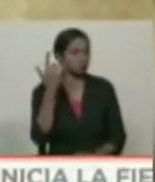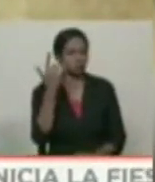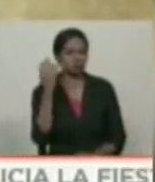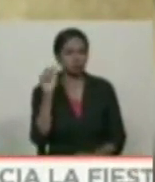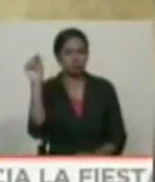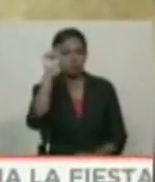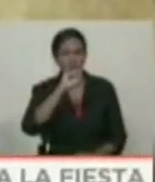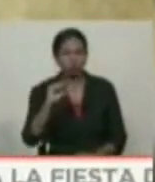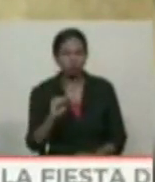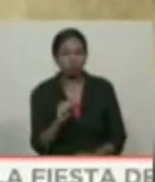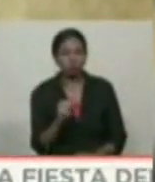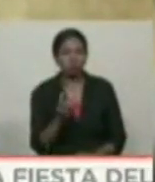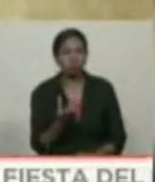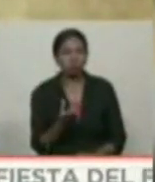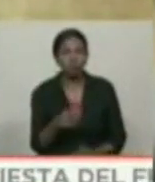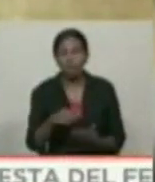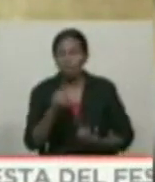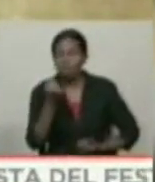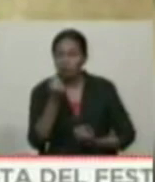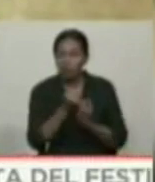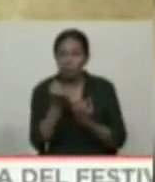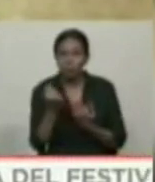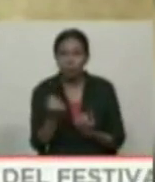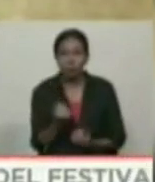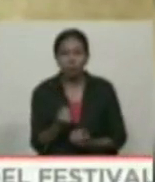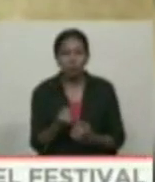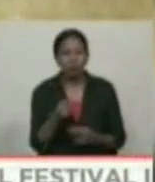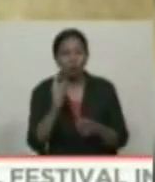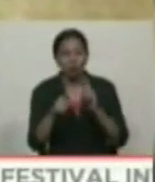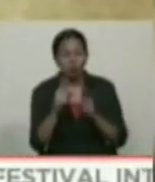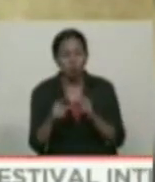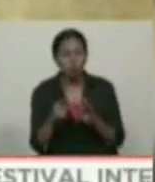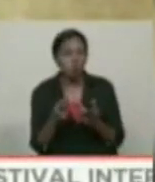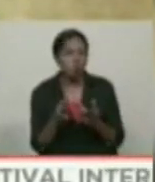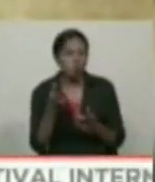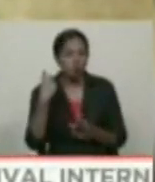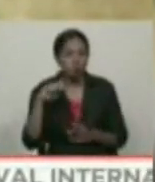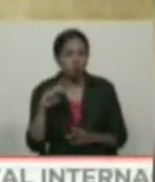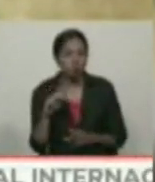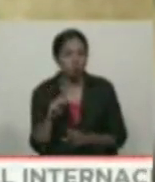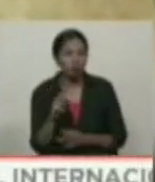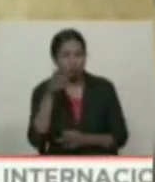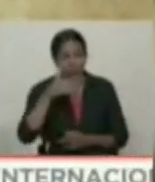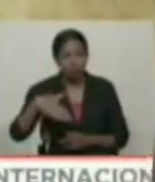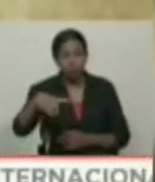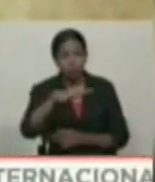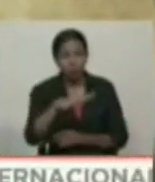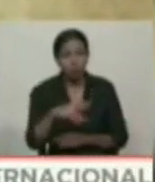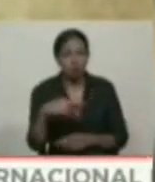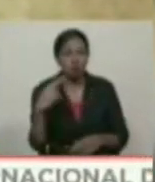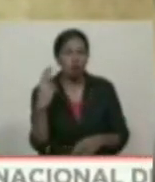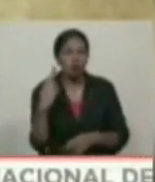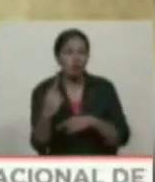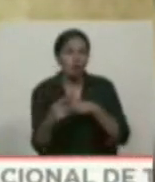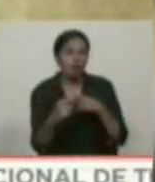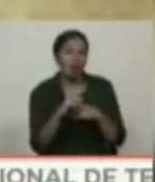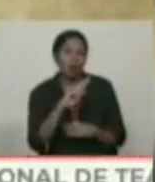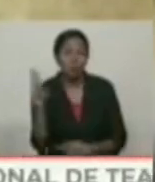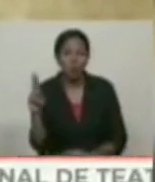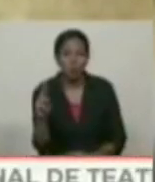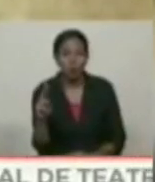conferencia en apoyo a la existencia el pueblo de la república democrática